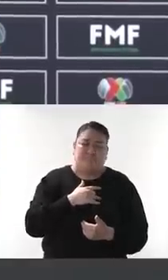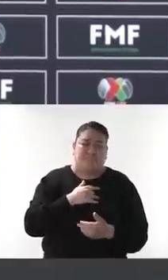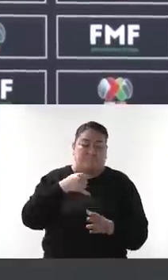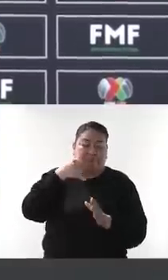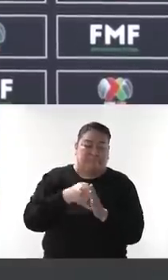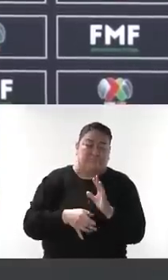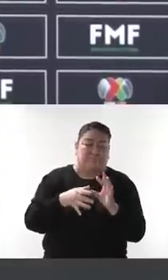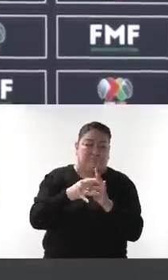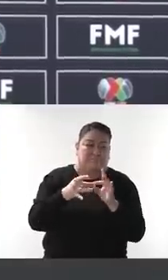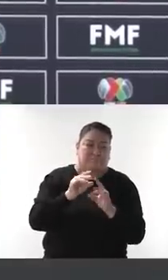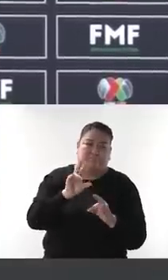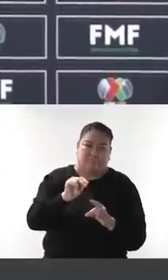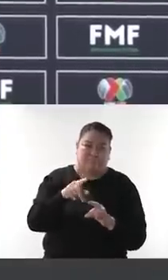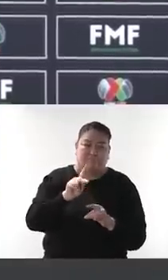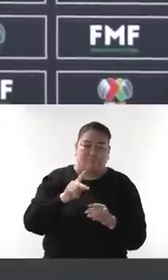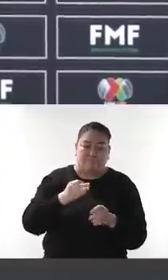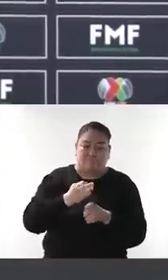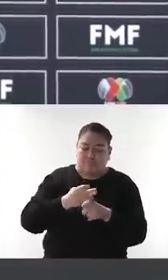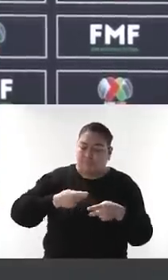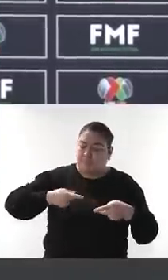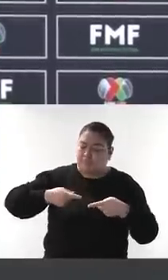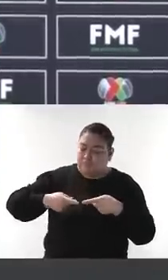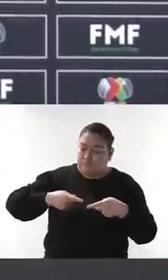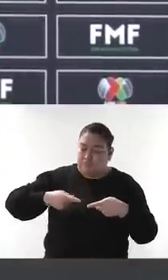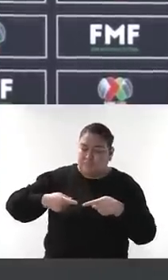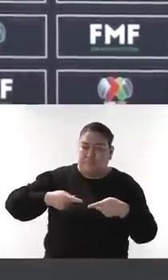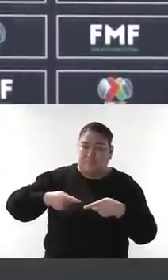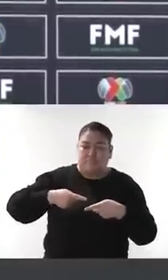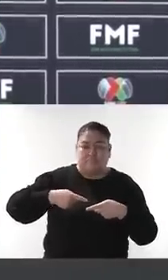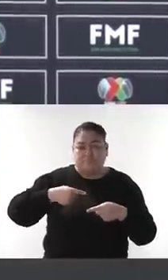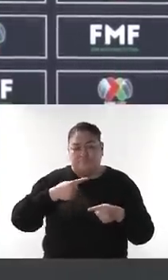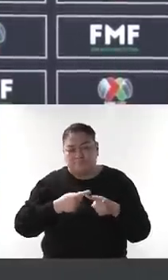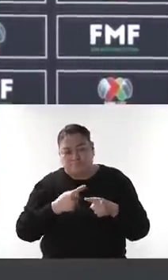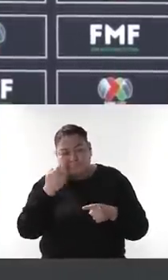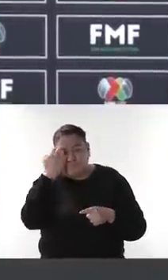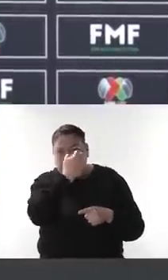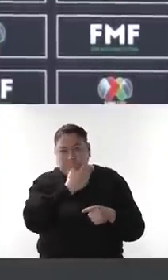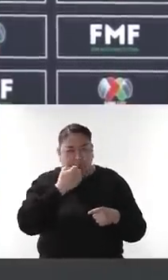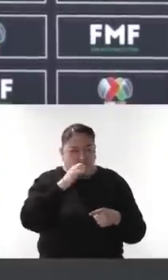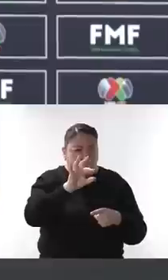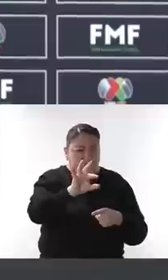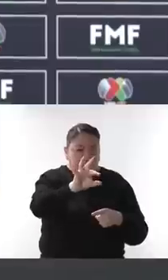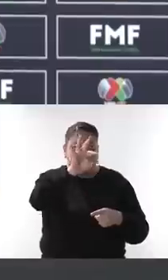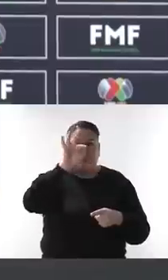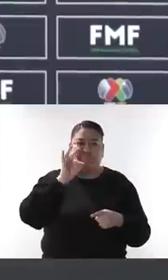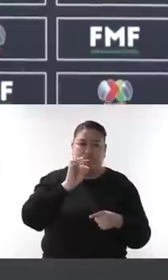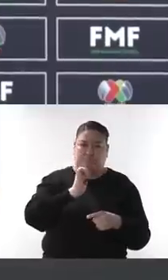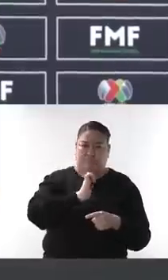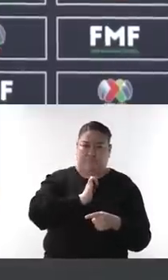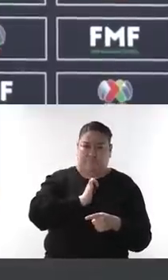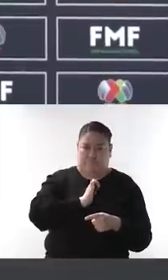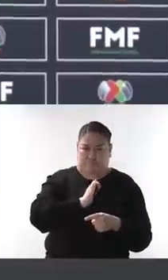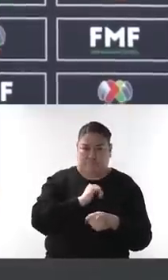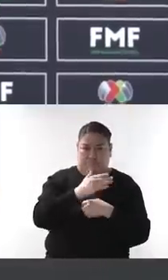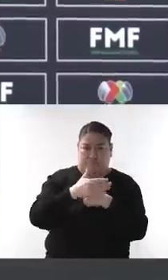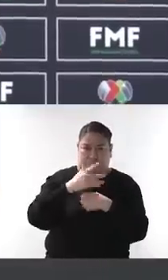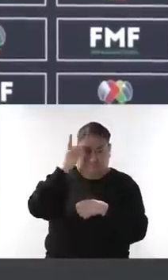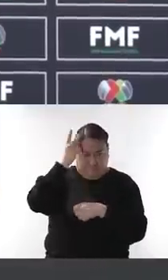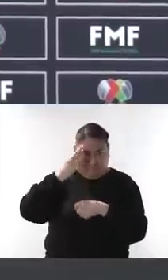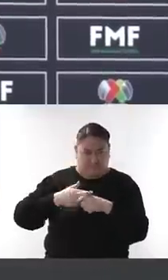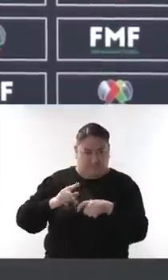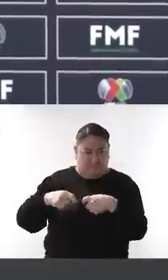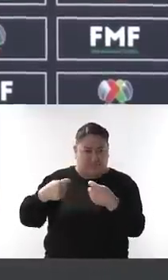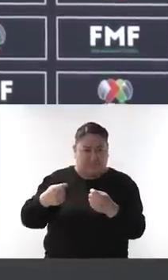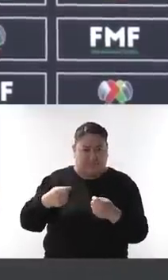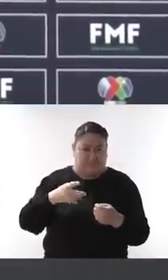es que se está haciendo de una manera profesional, se está haciendo de una manera minuciosa, con una serie